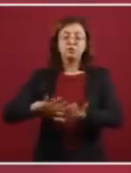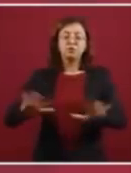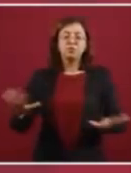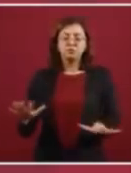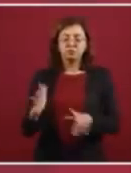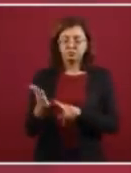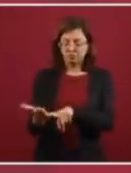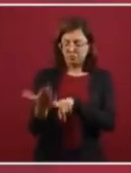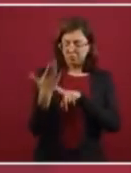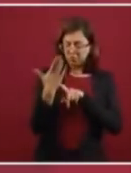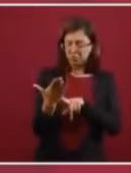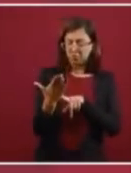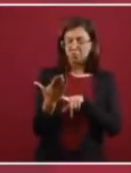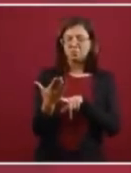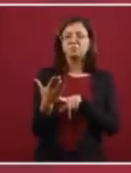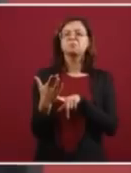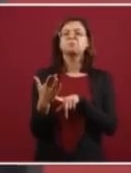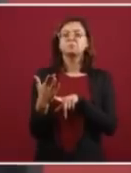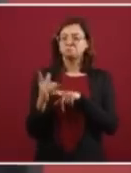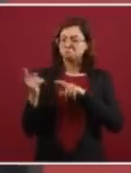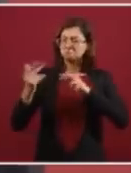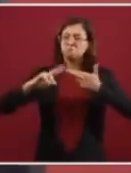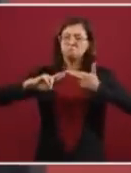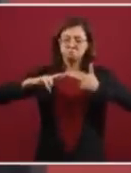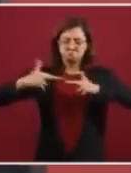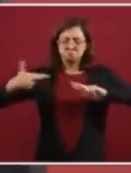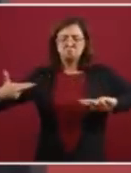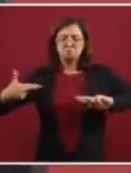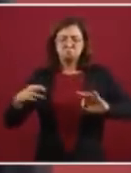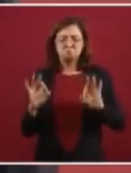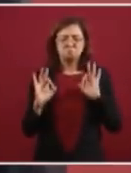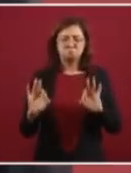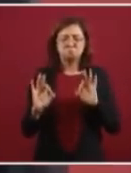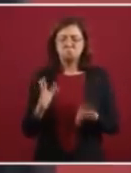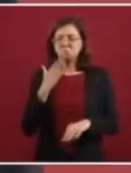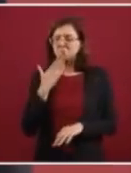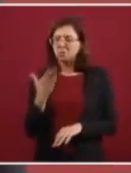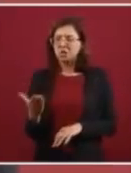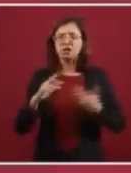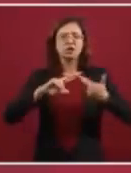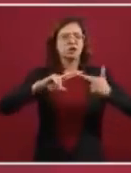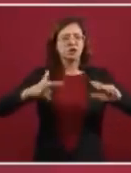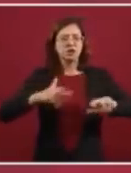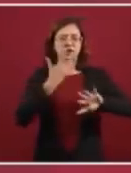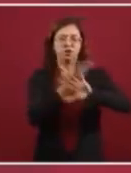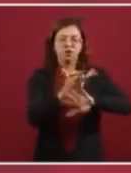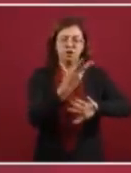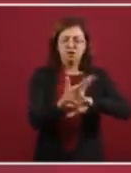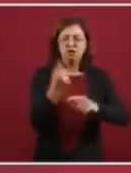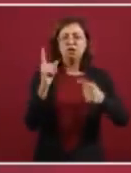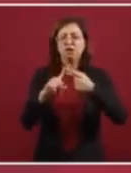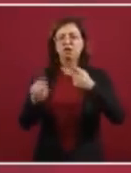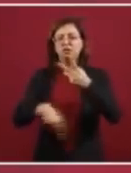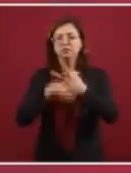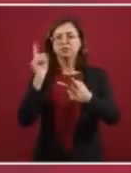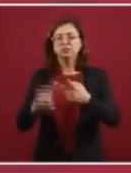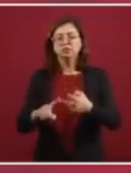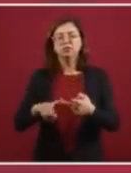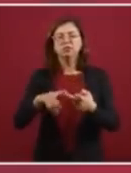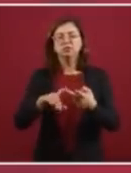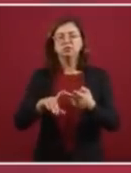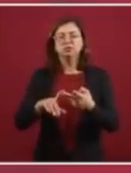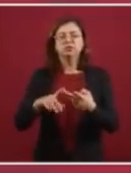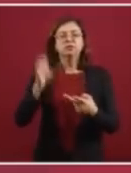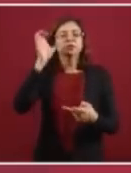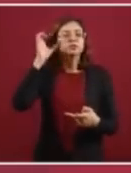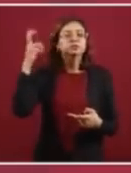lleva buenas relaciones tanto con Estados Unidos como con China, y